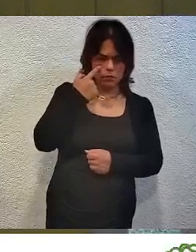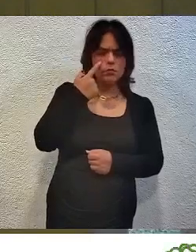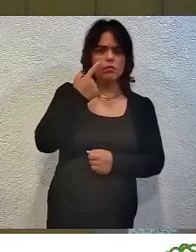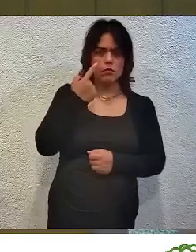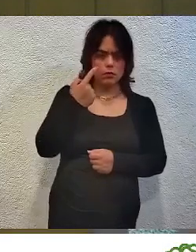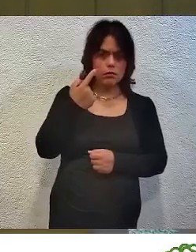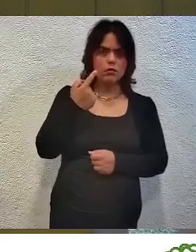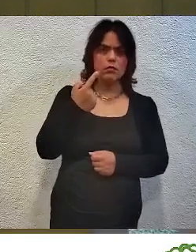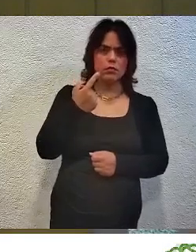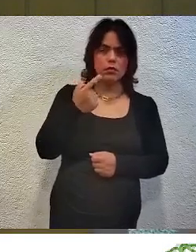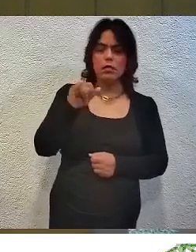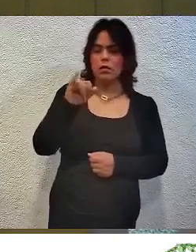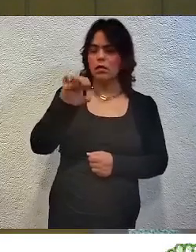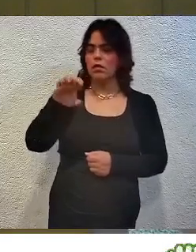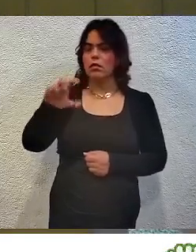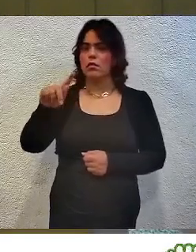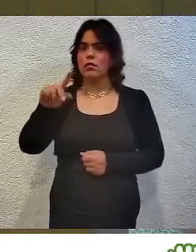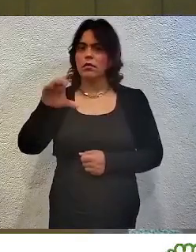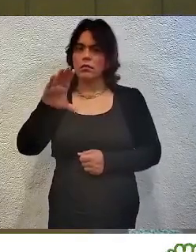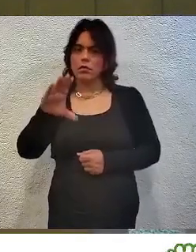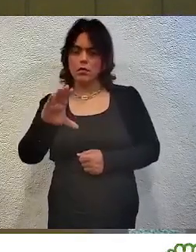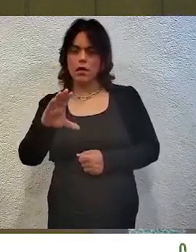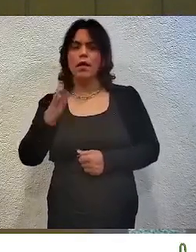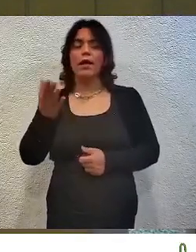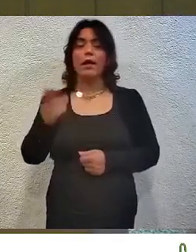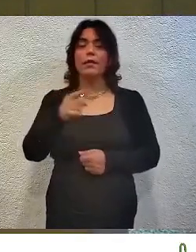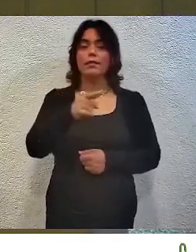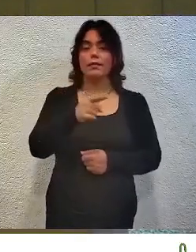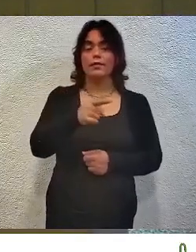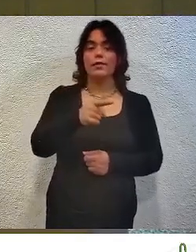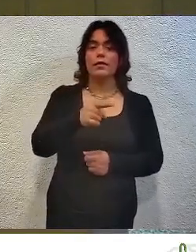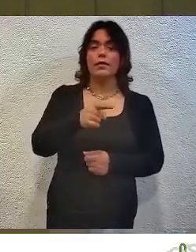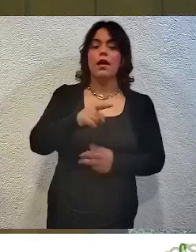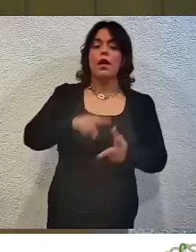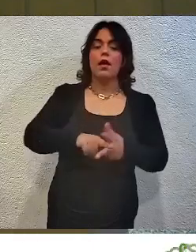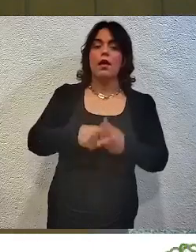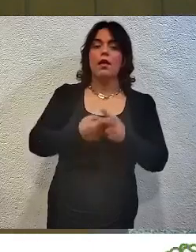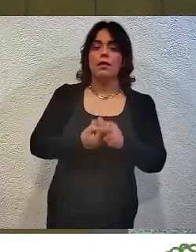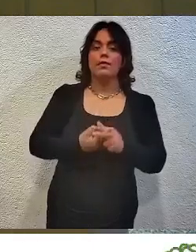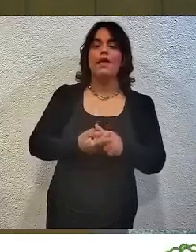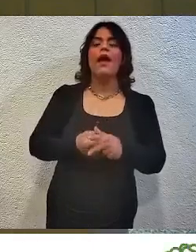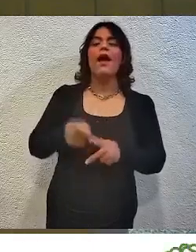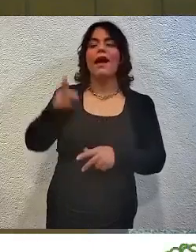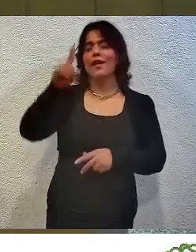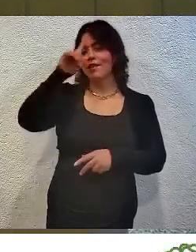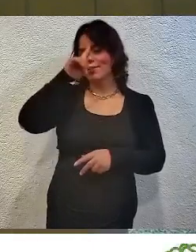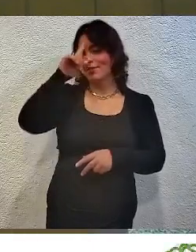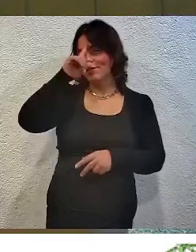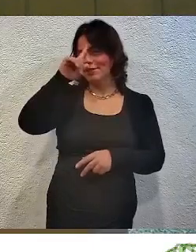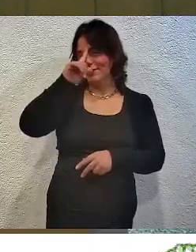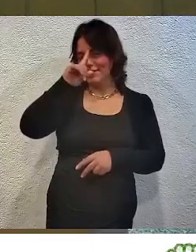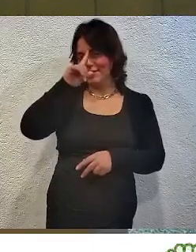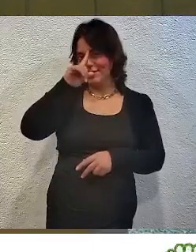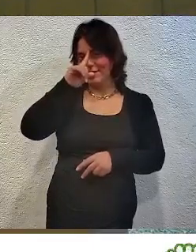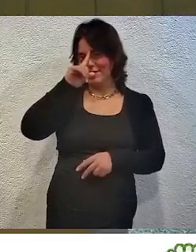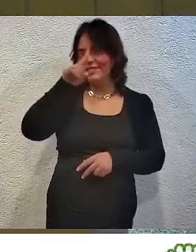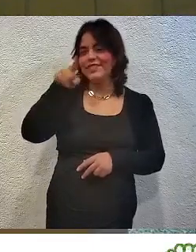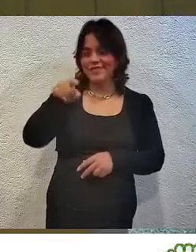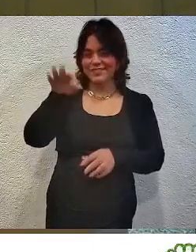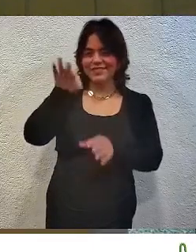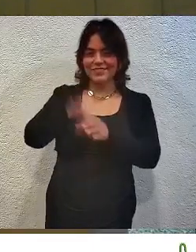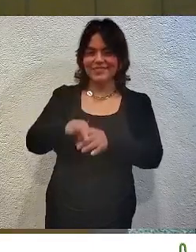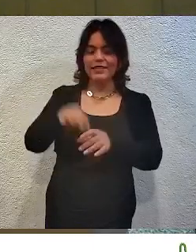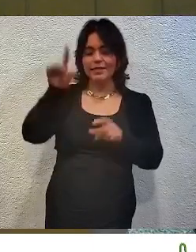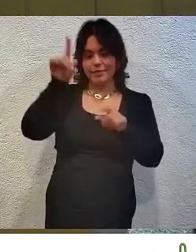nuevamente al Instituto Electoral para que inicie el procedimiento de remoción de consejerías electorales